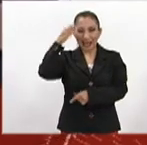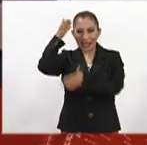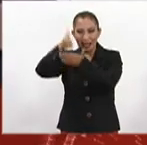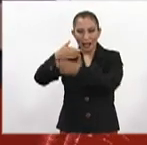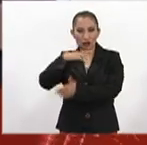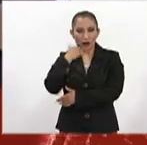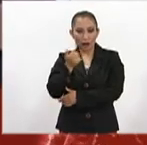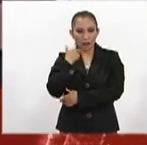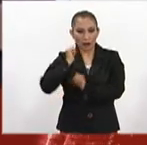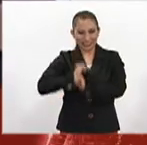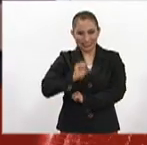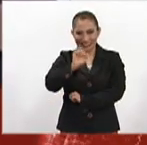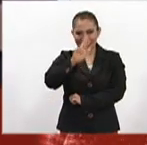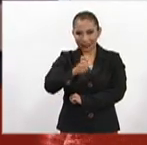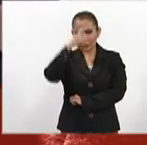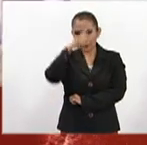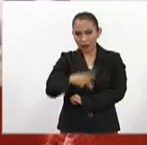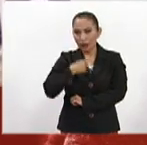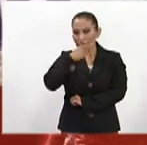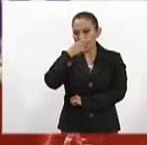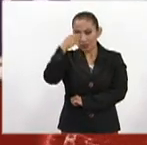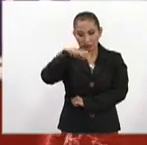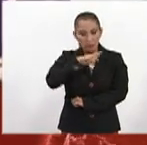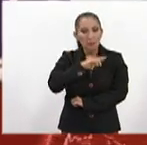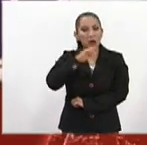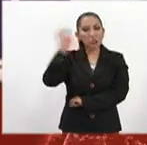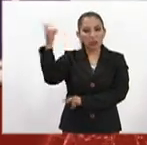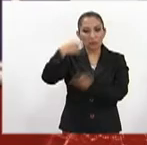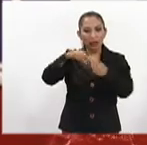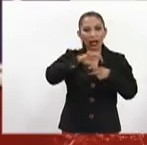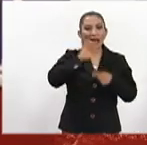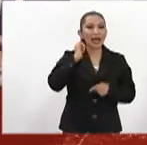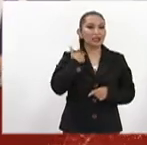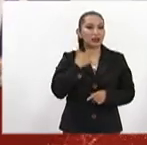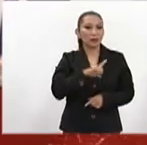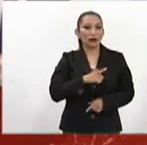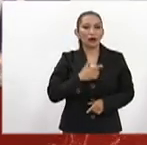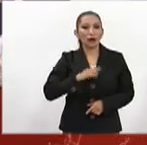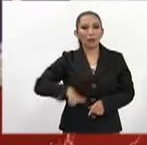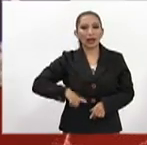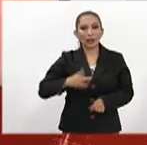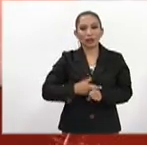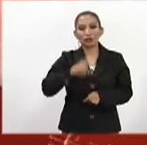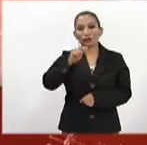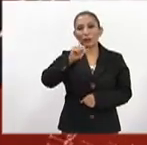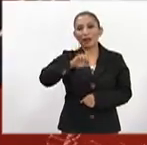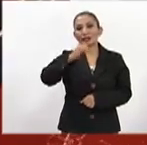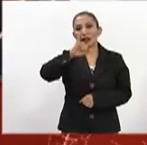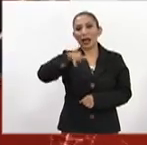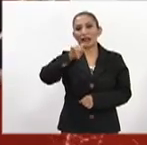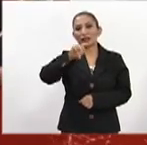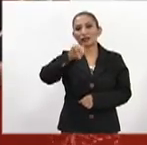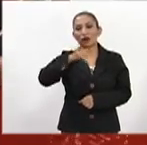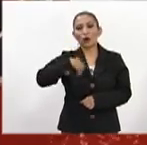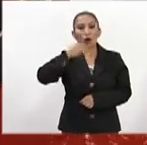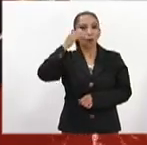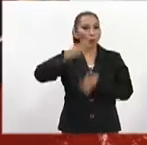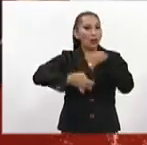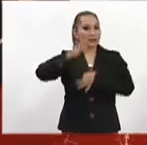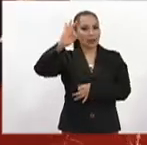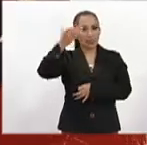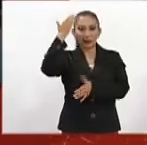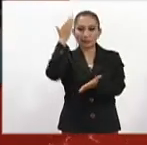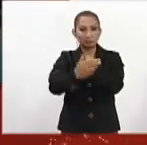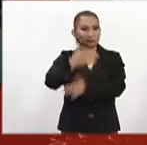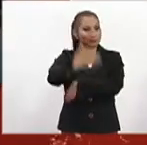Roma, el canciller Luis Videgaray confía en la pronta extradición del exgobernador Tomás Yarrington. Un juez federal bloquea de